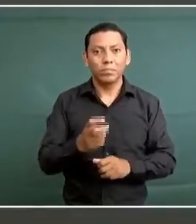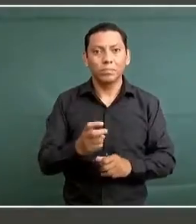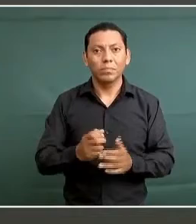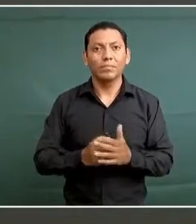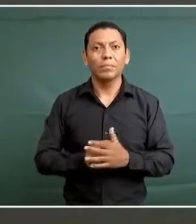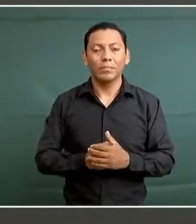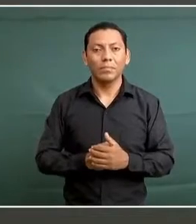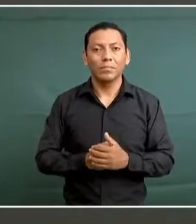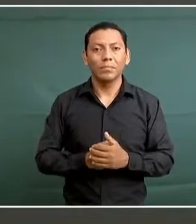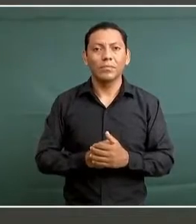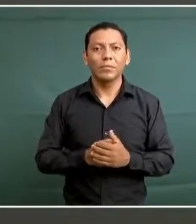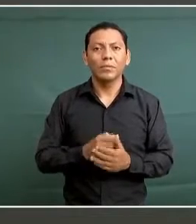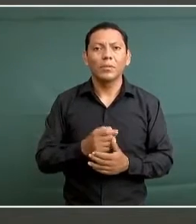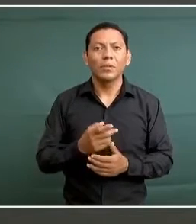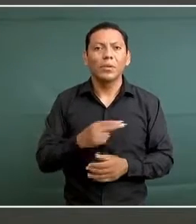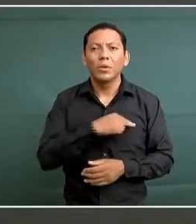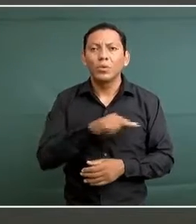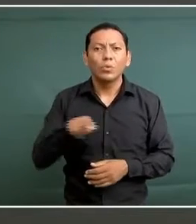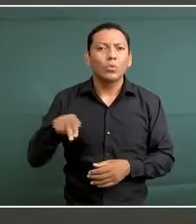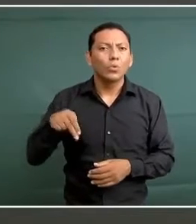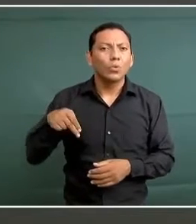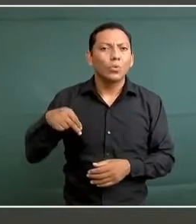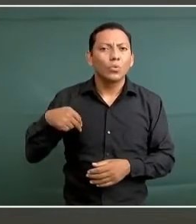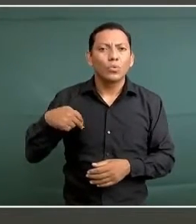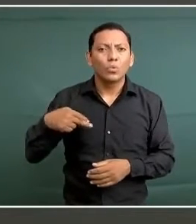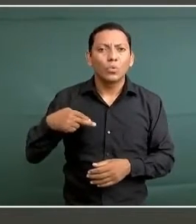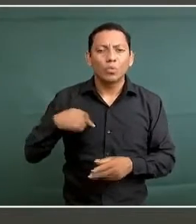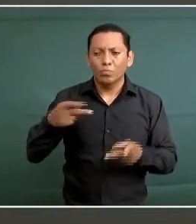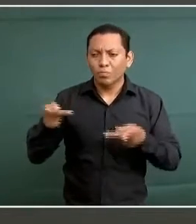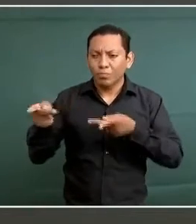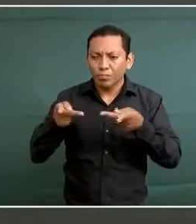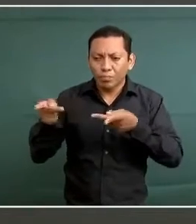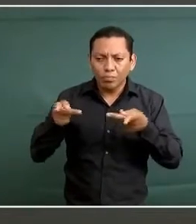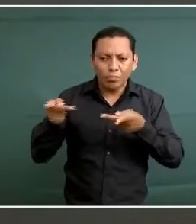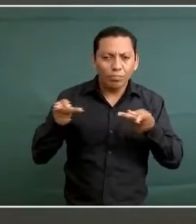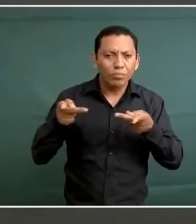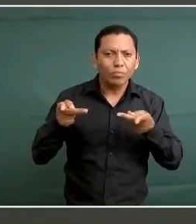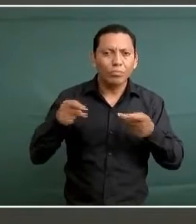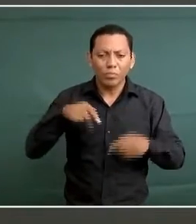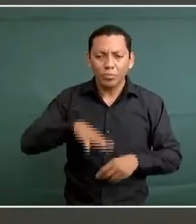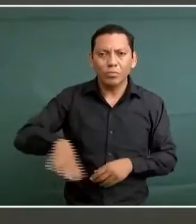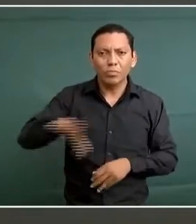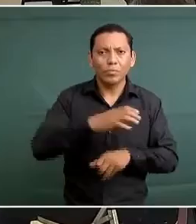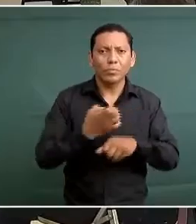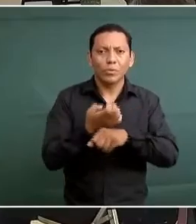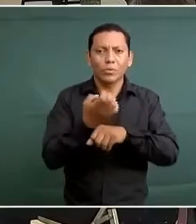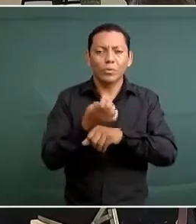la escuela es nuestra aquí en el caso de Chiapas